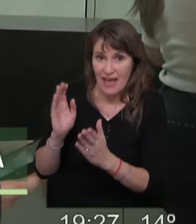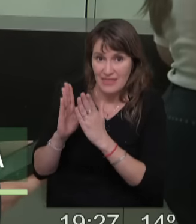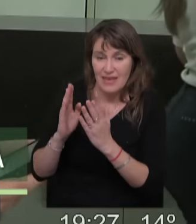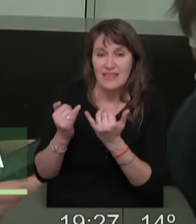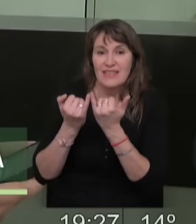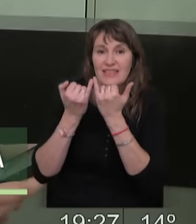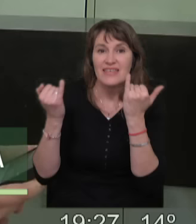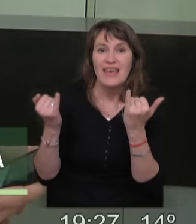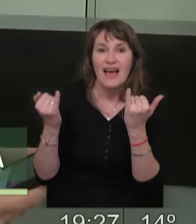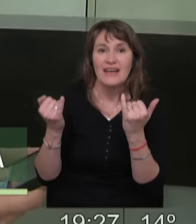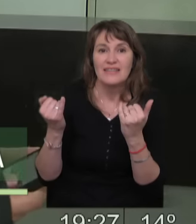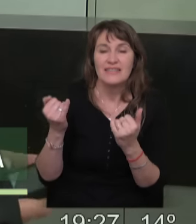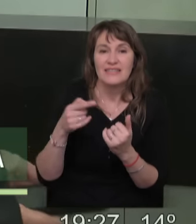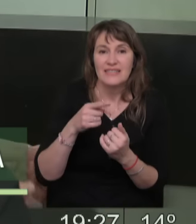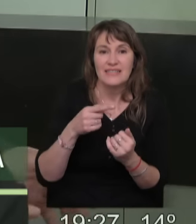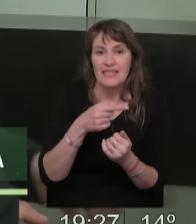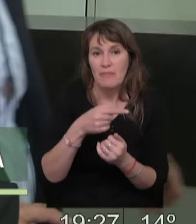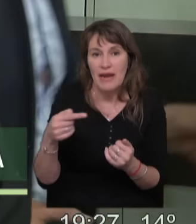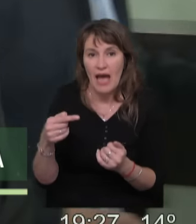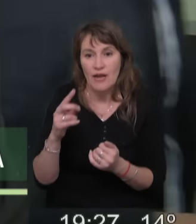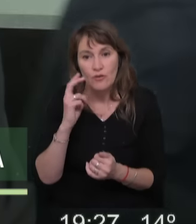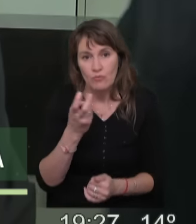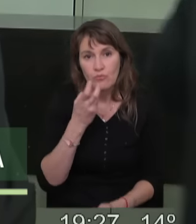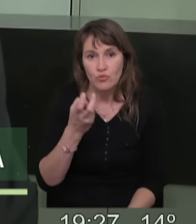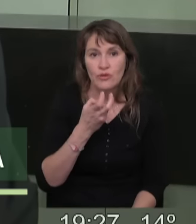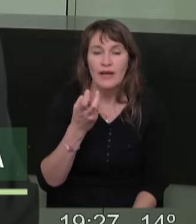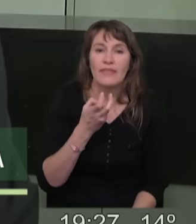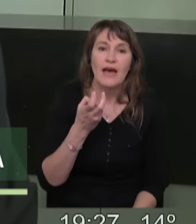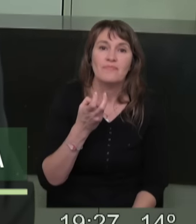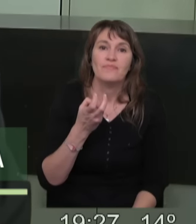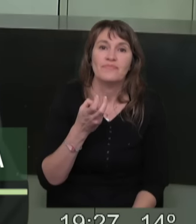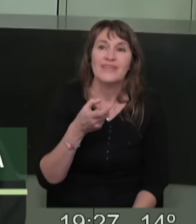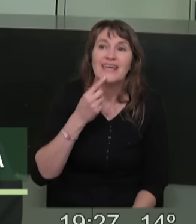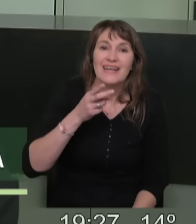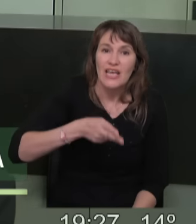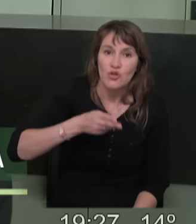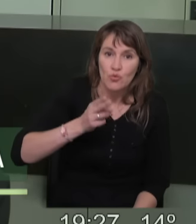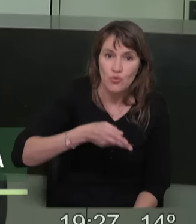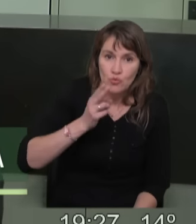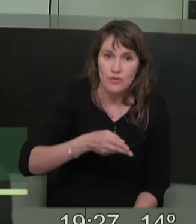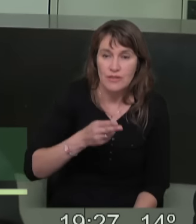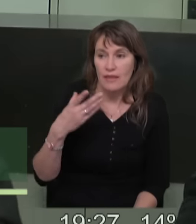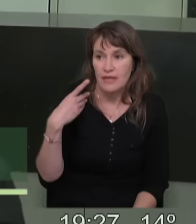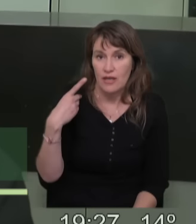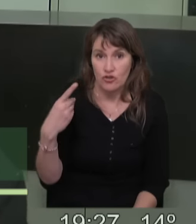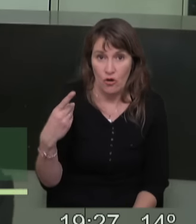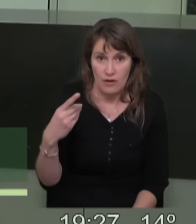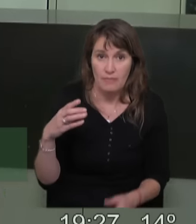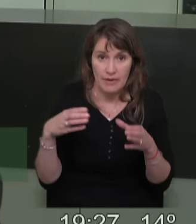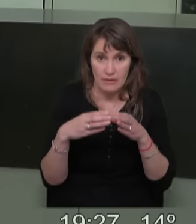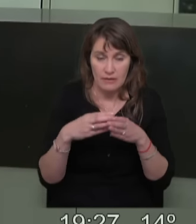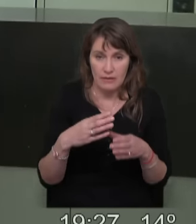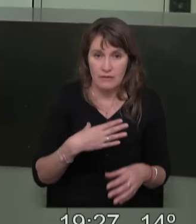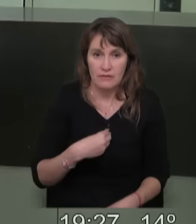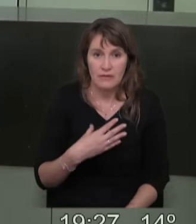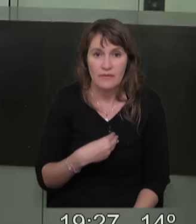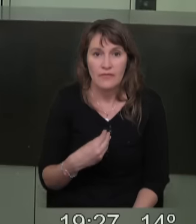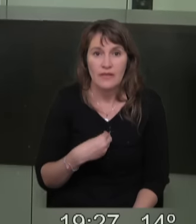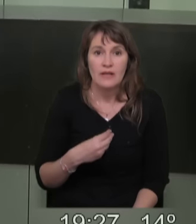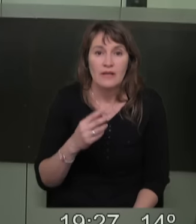el semanario Búsqueda, que implicó la renuncia del presidente del directorio del Partido Nacional. Y, bueno, le consultábamos acerca de